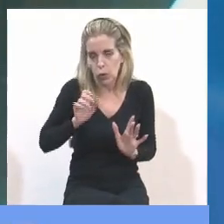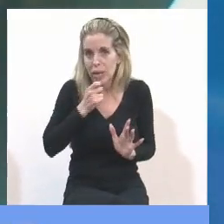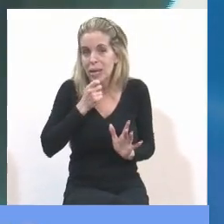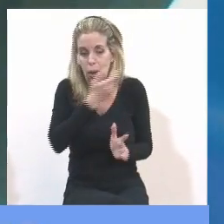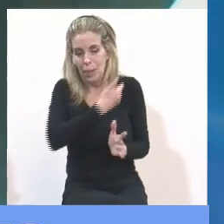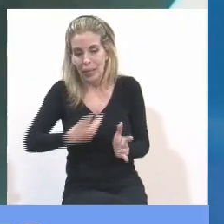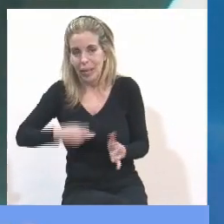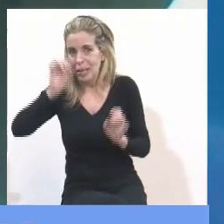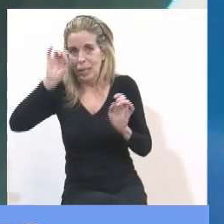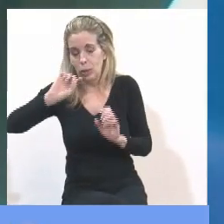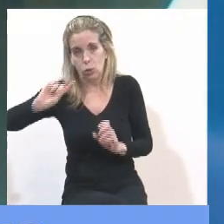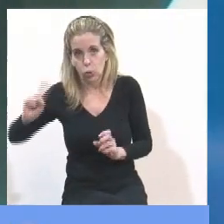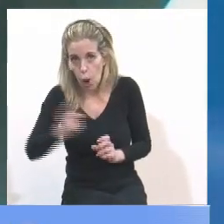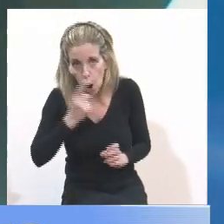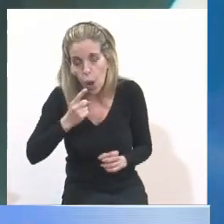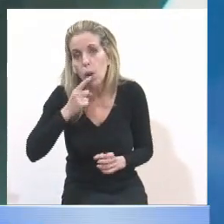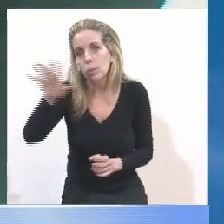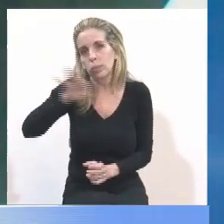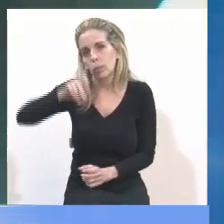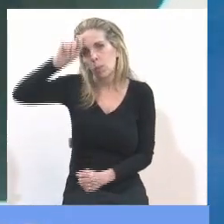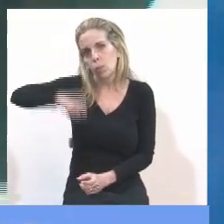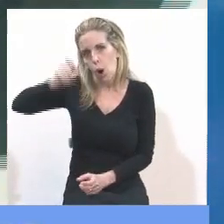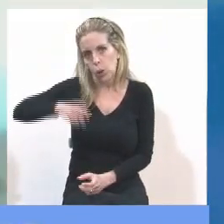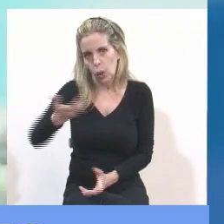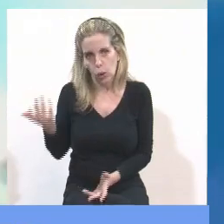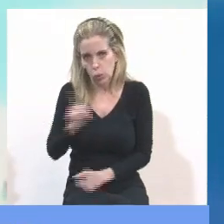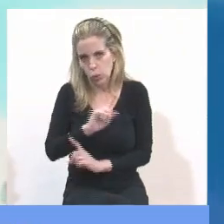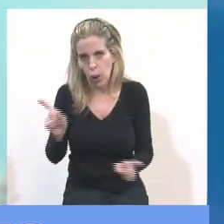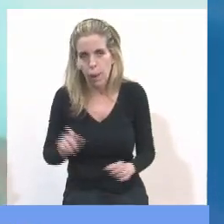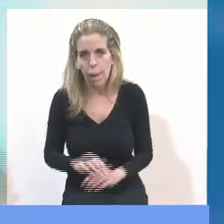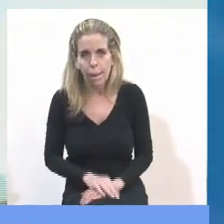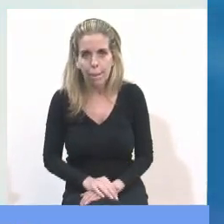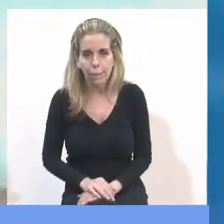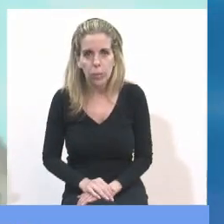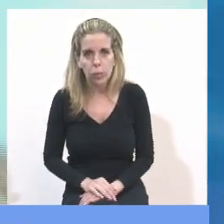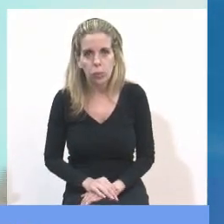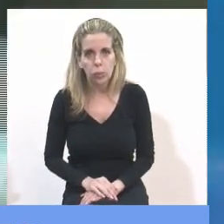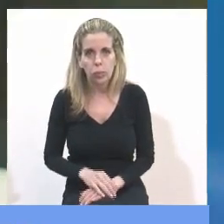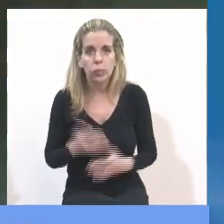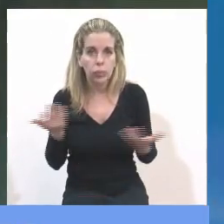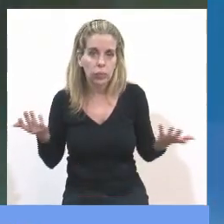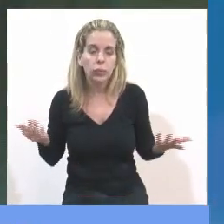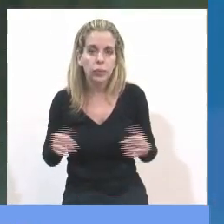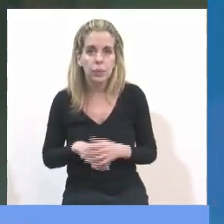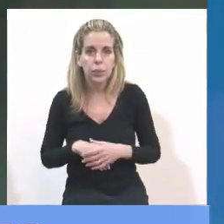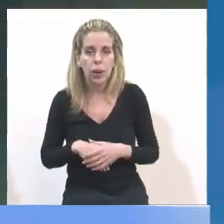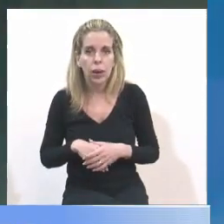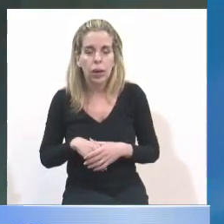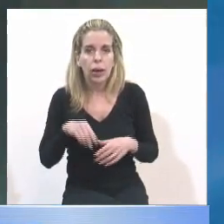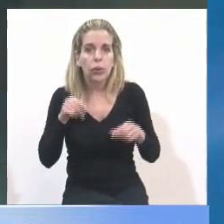aliciente poderoso para proceder con cuidado al hacer su proposición. Evidentemente,